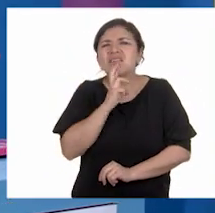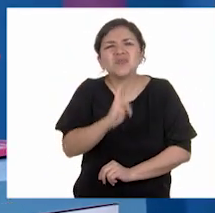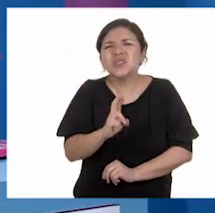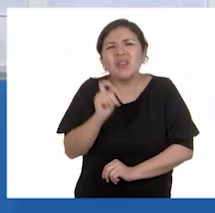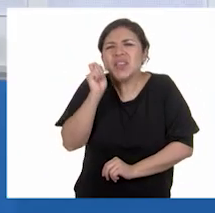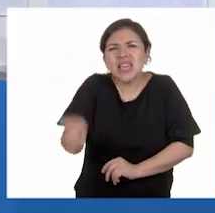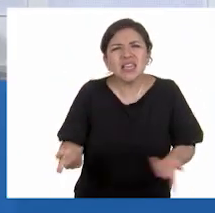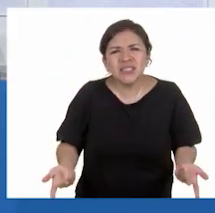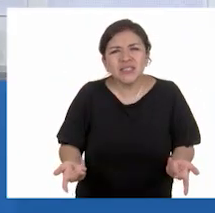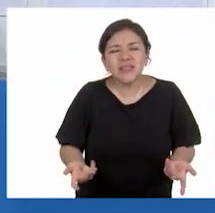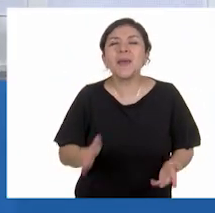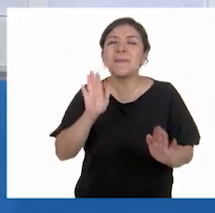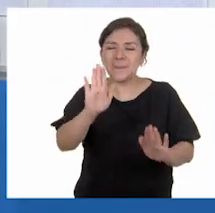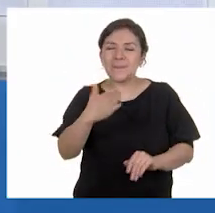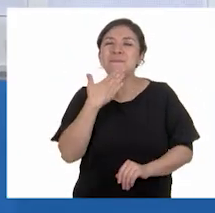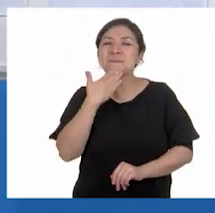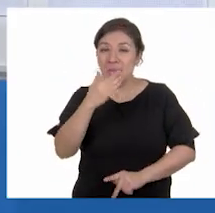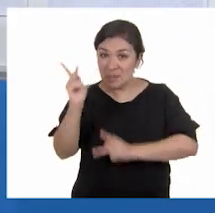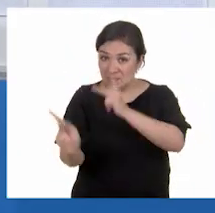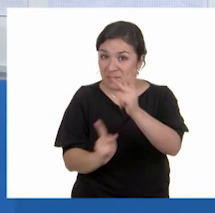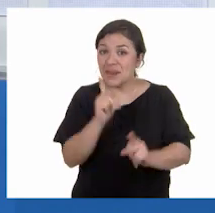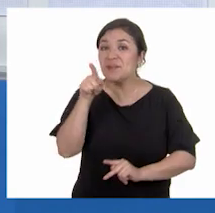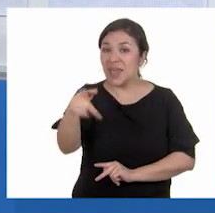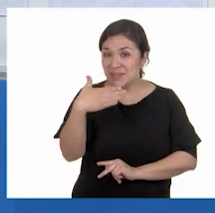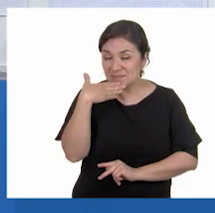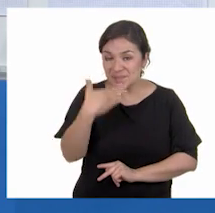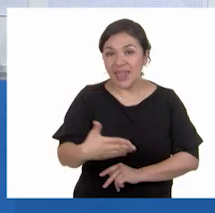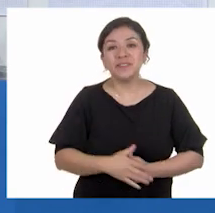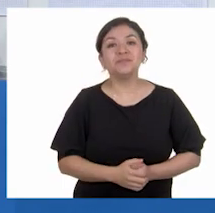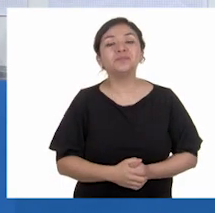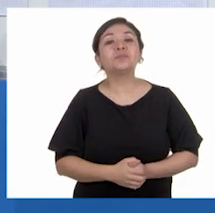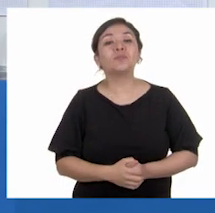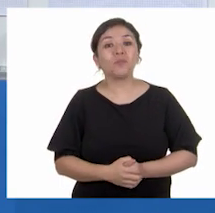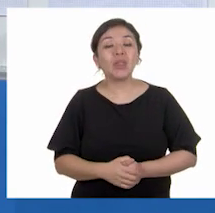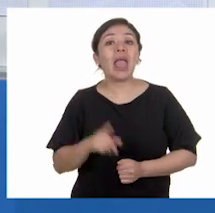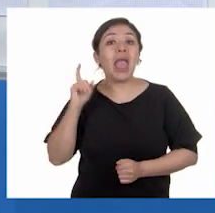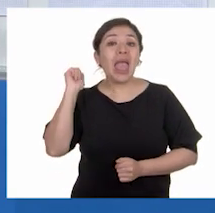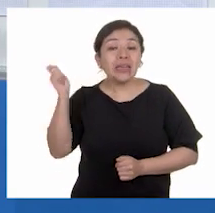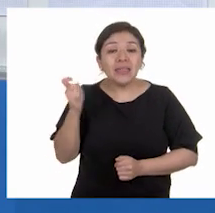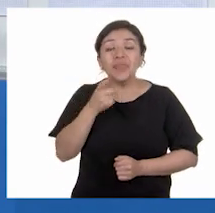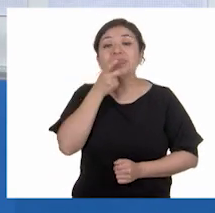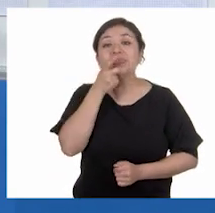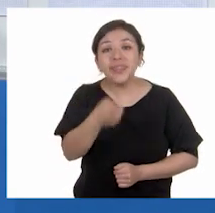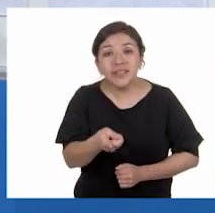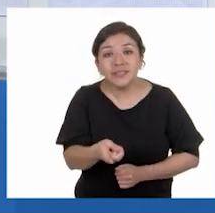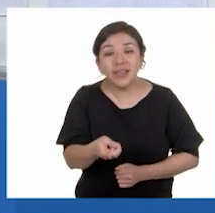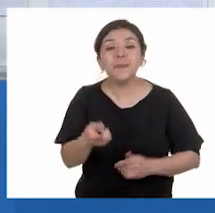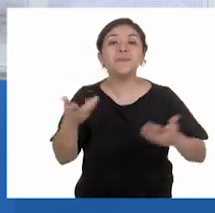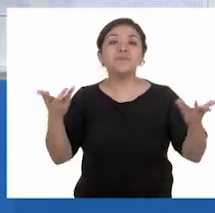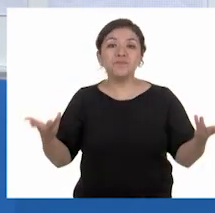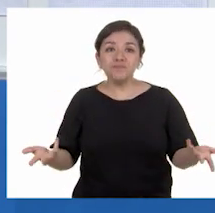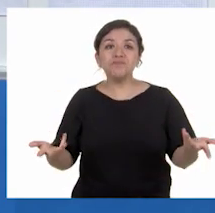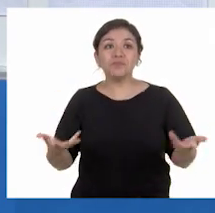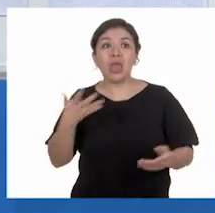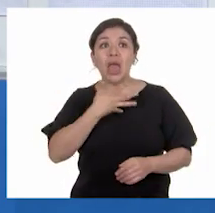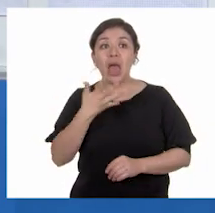resultado? Muy buena pregunta, Larisa. Quiere decir que con